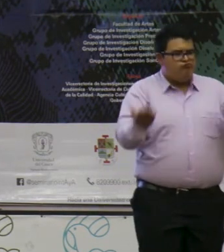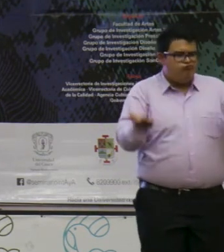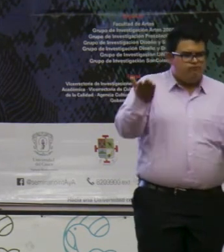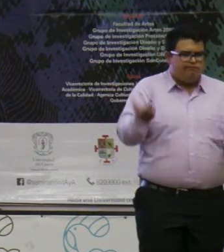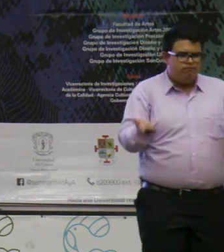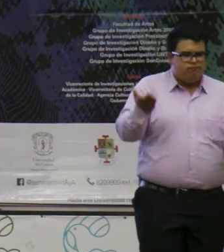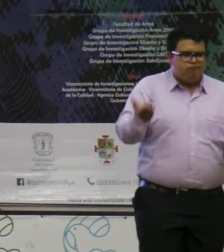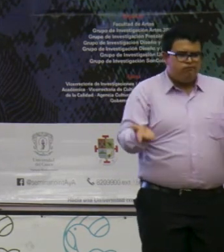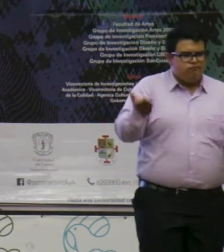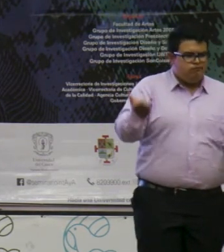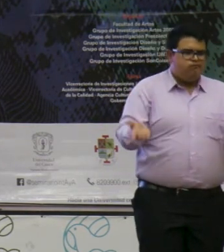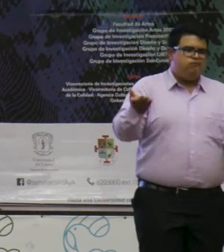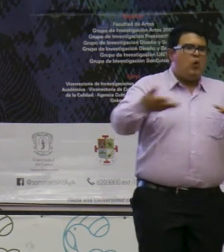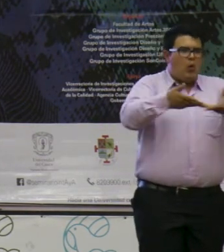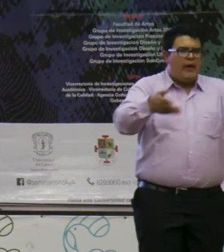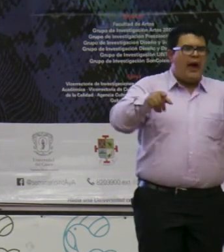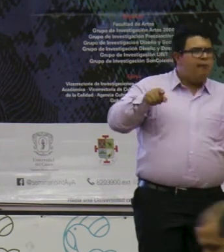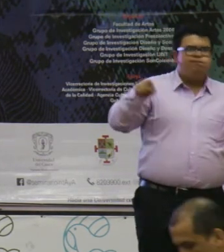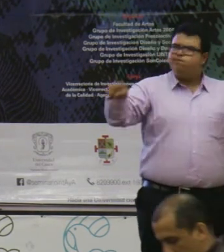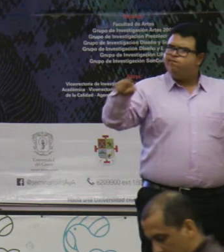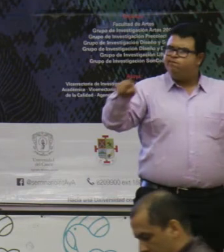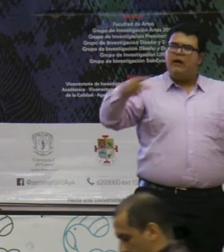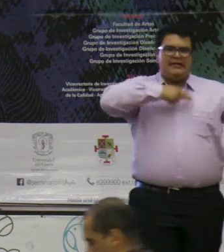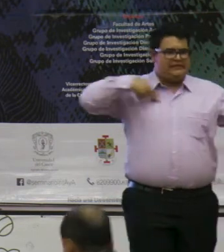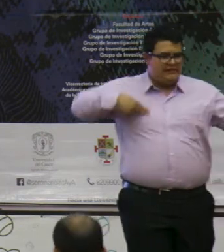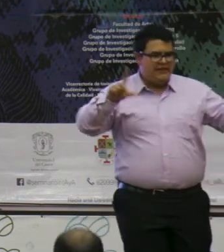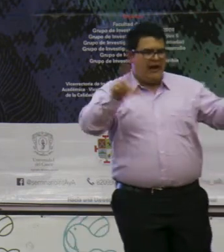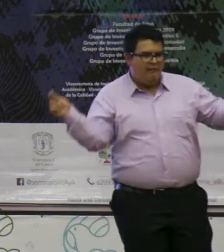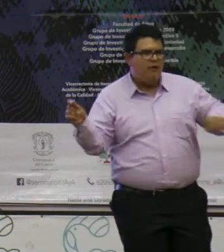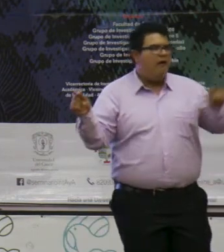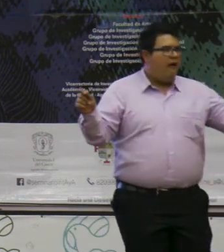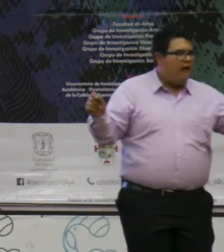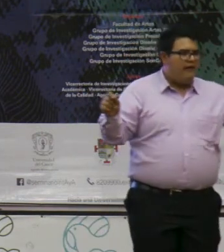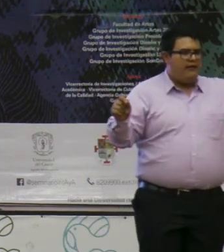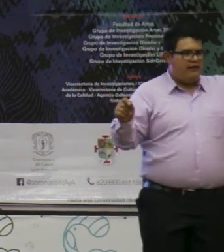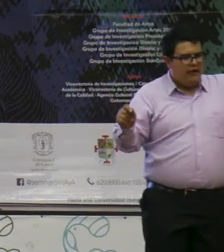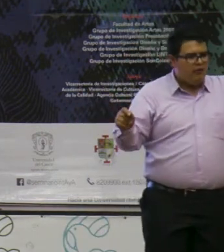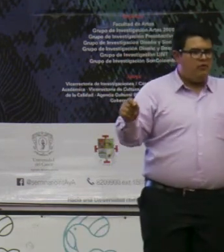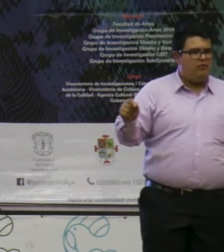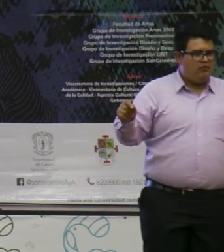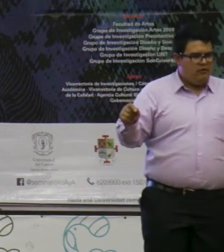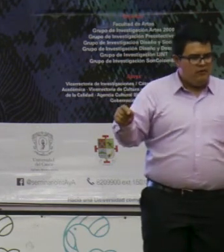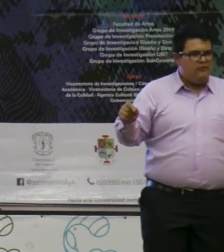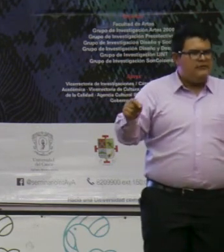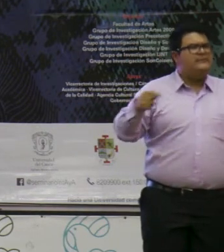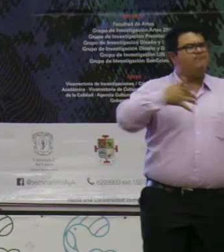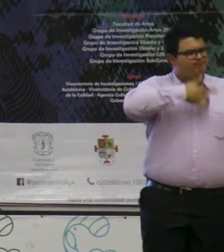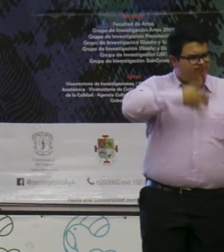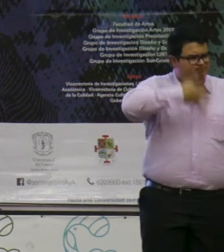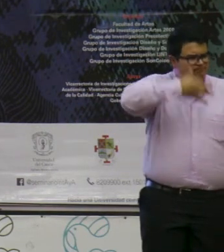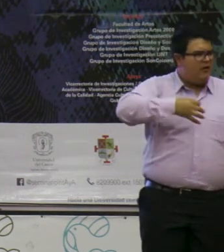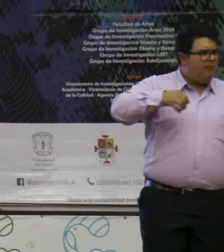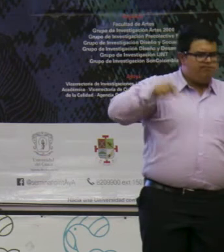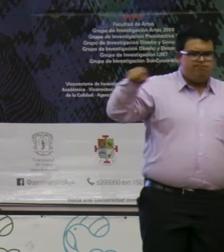lo que está ocurriendo en las dos latitudes. Acá además estamos recibiendo toda la escuela del Renacimiento. Esta es la gran herencia de todos